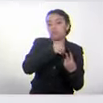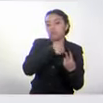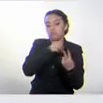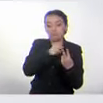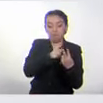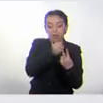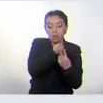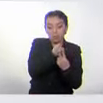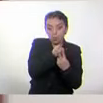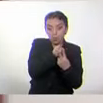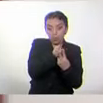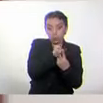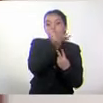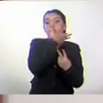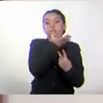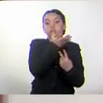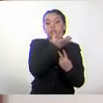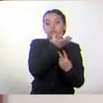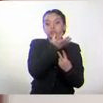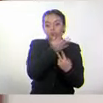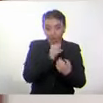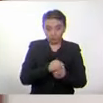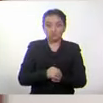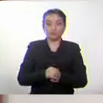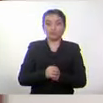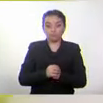2 alumbraron con más intensidad.